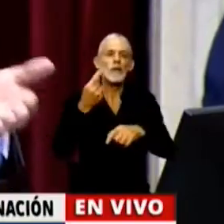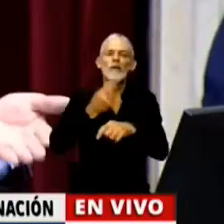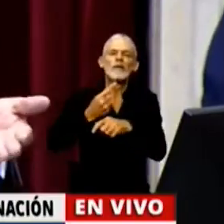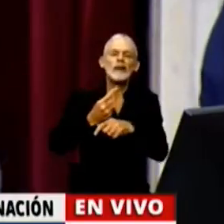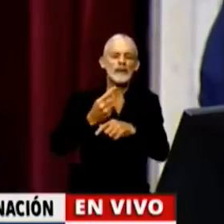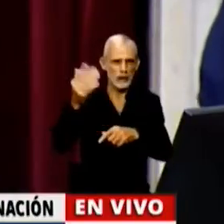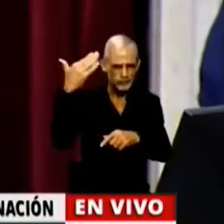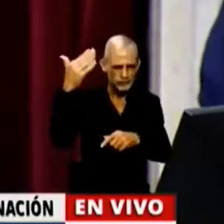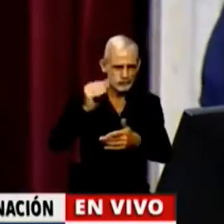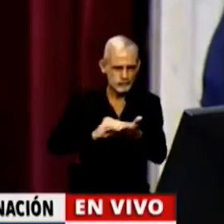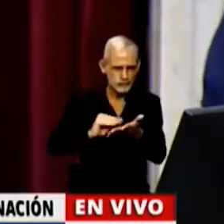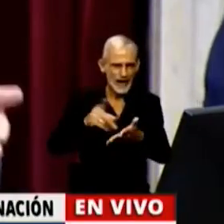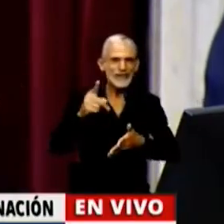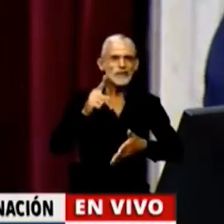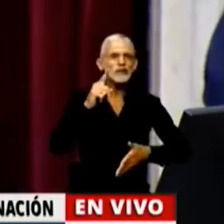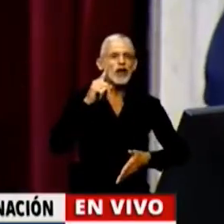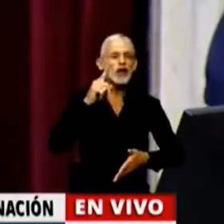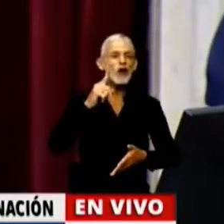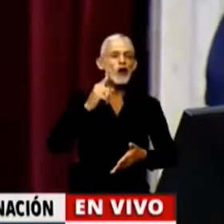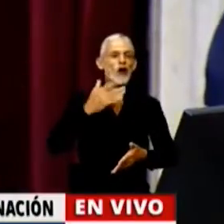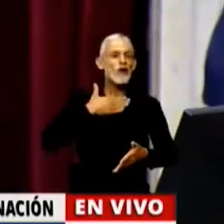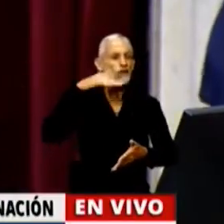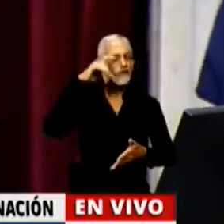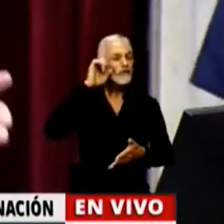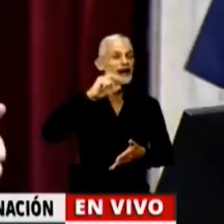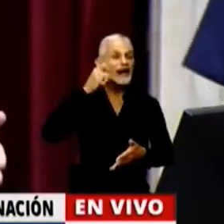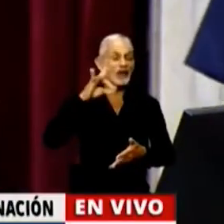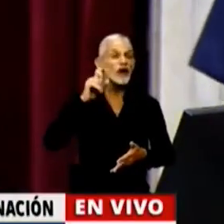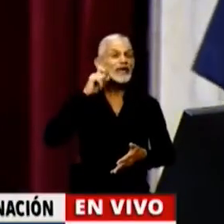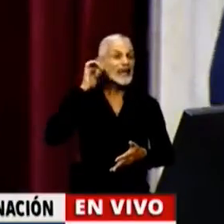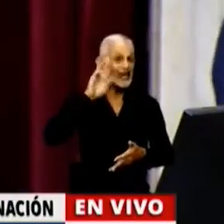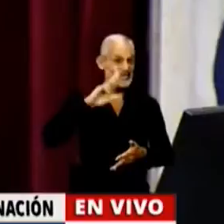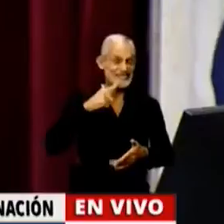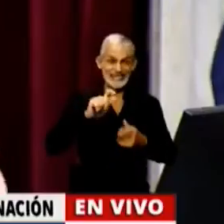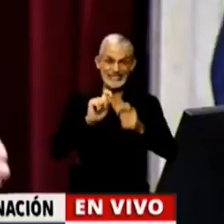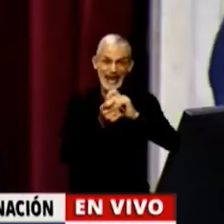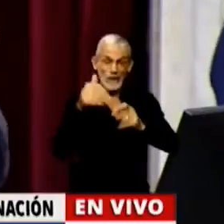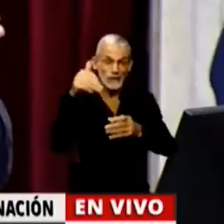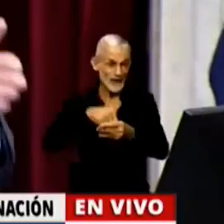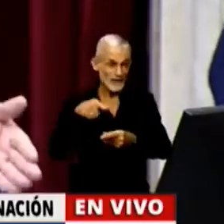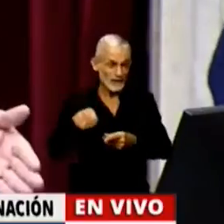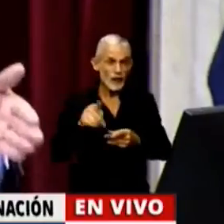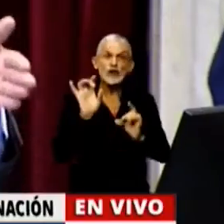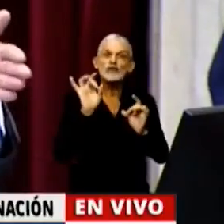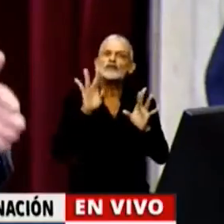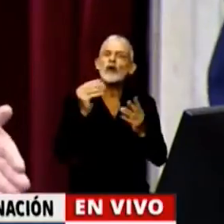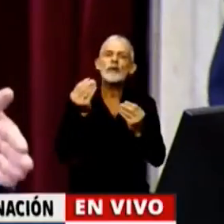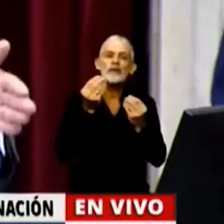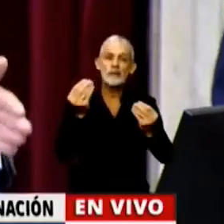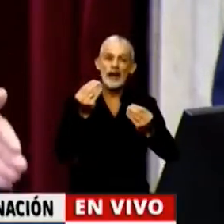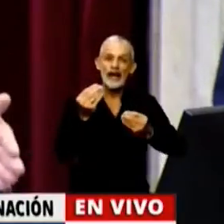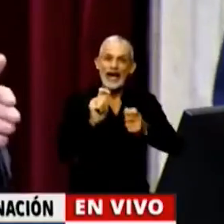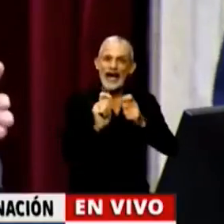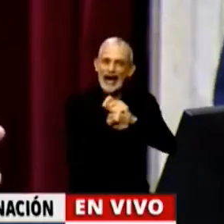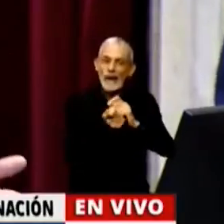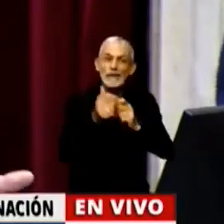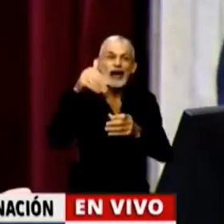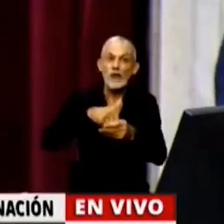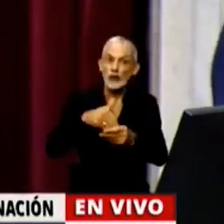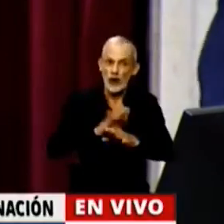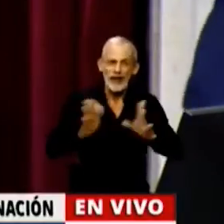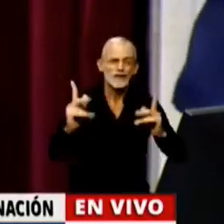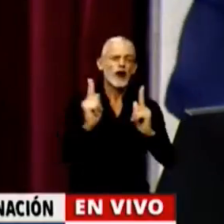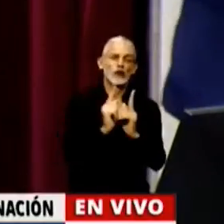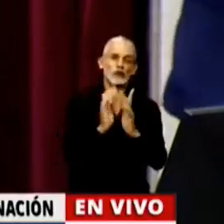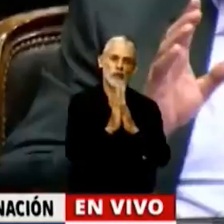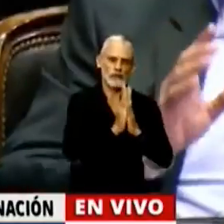la palabra al diputado Fernando Iglesias para que rectifique el sentido de su voto. Solo para que rectifique el sentido de su voto, le pido